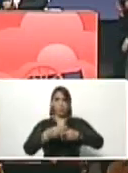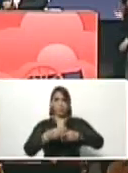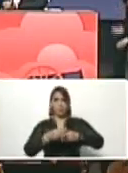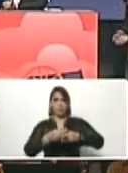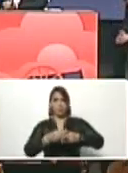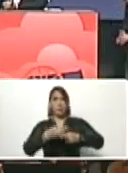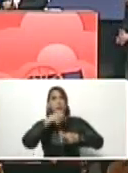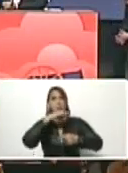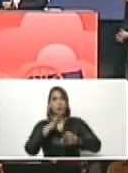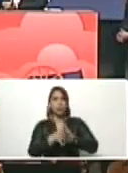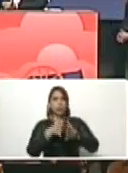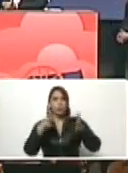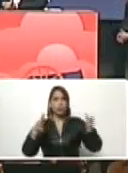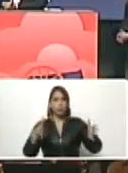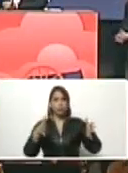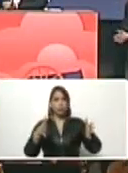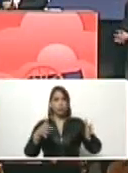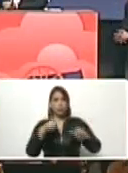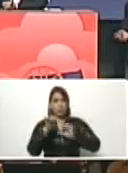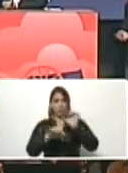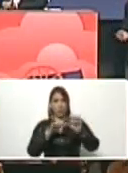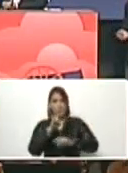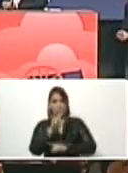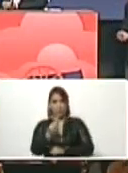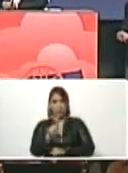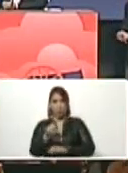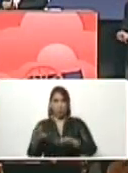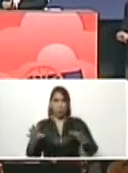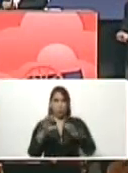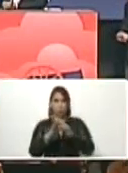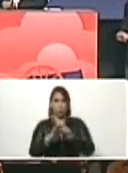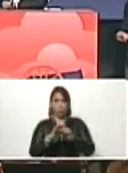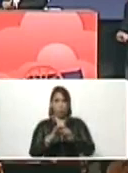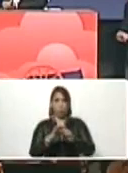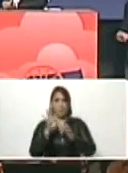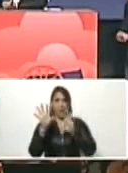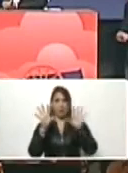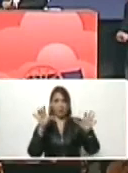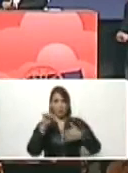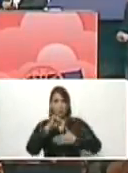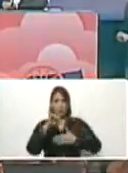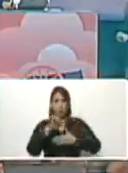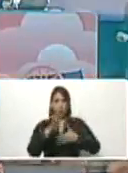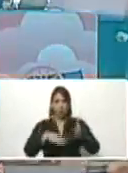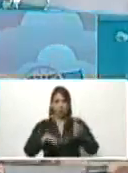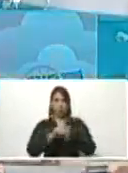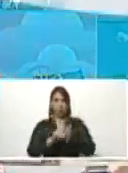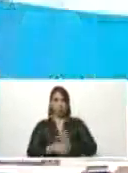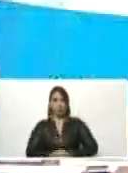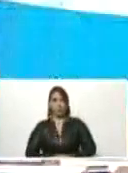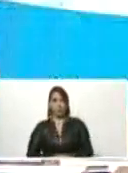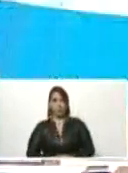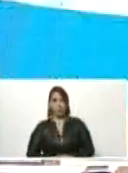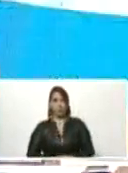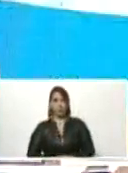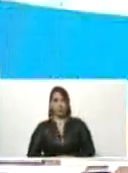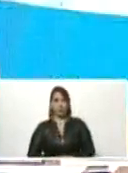esta historia grande ahora en el siglo XXI. La Unión de Naciones Suramericanas resurgirá,